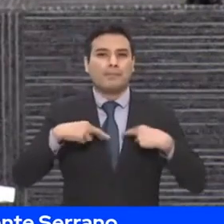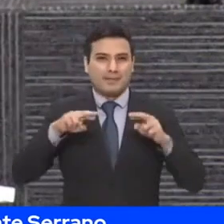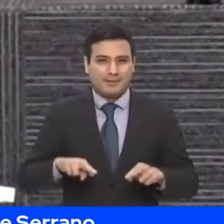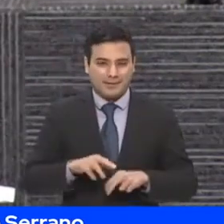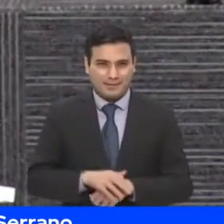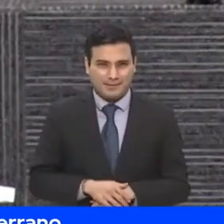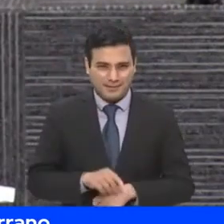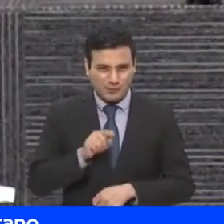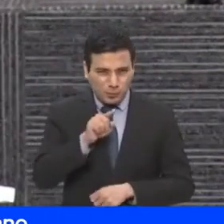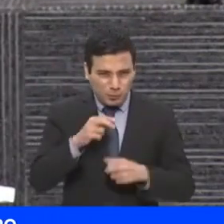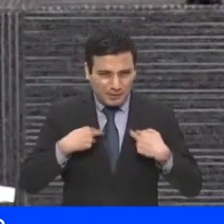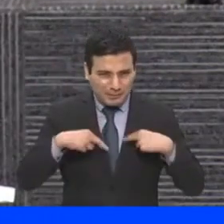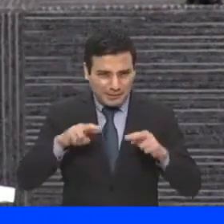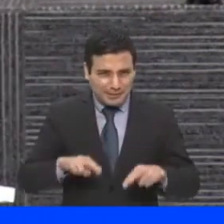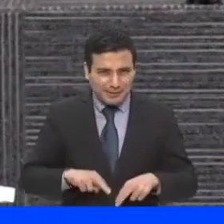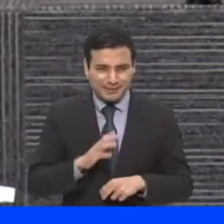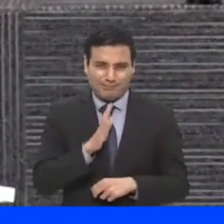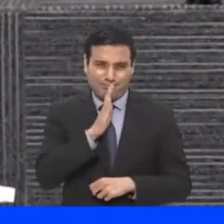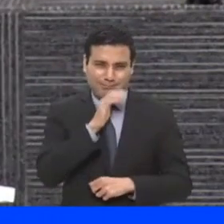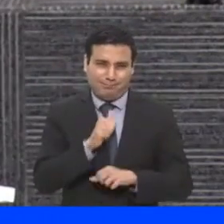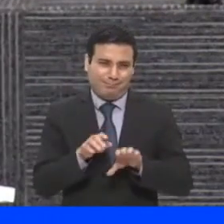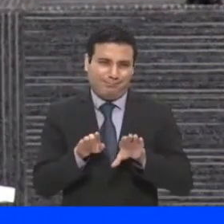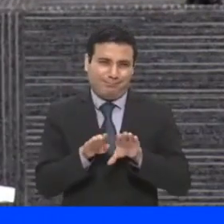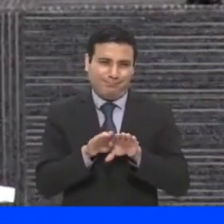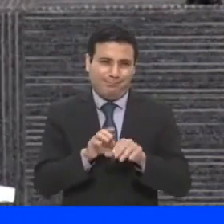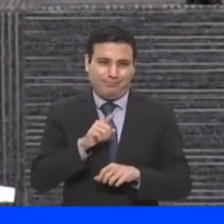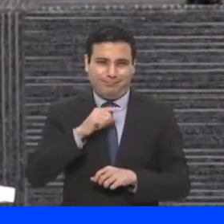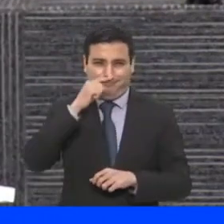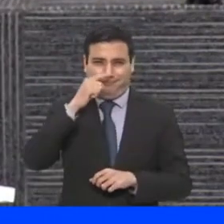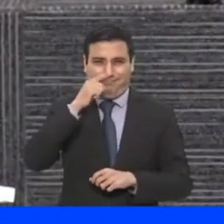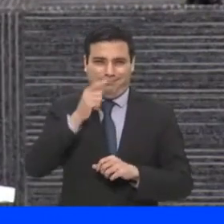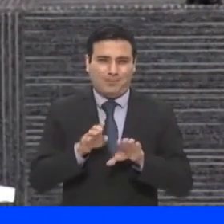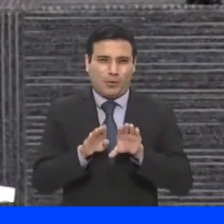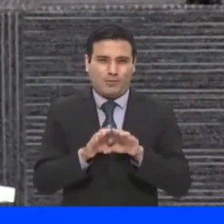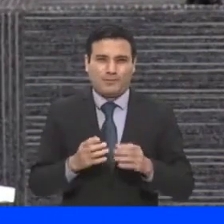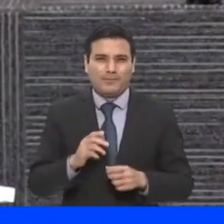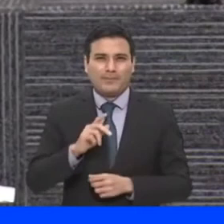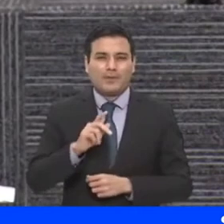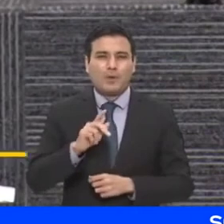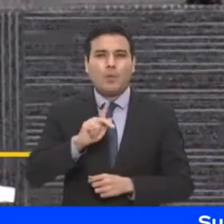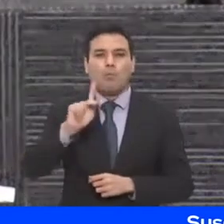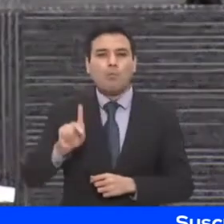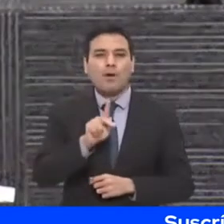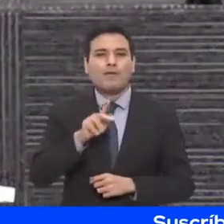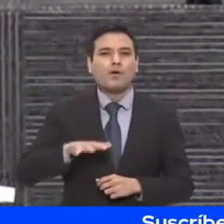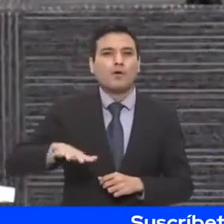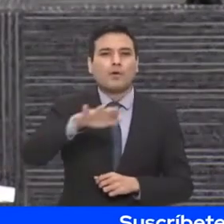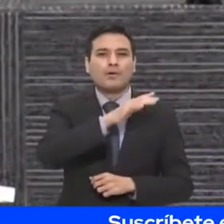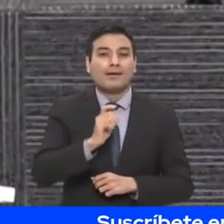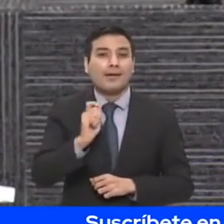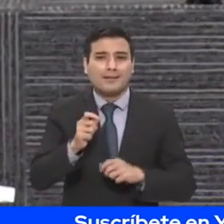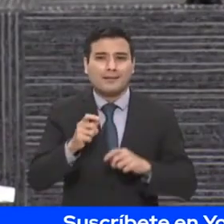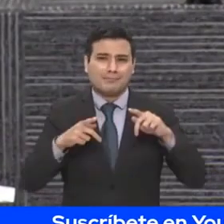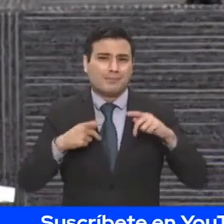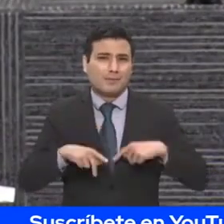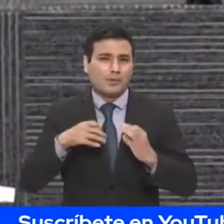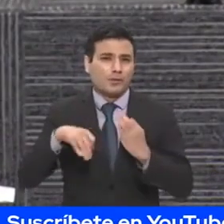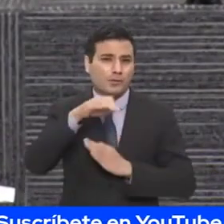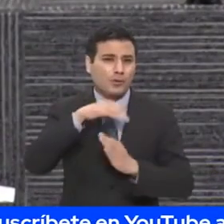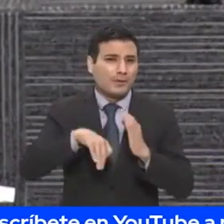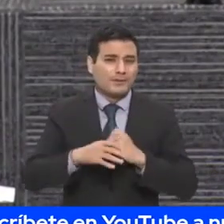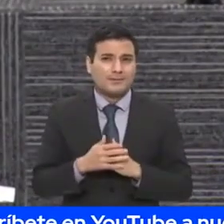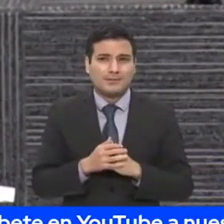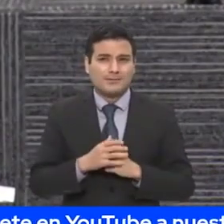pueblo? No sea, por favor, tan soberbio. El pueblo somos todos y el pueblo es representado por